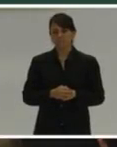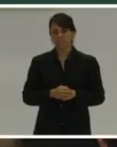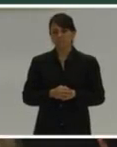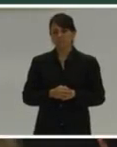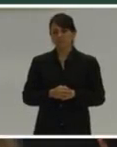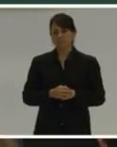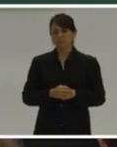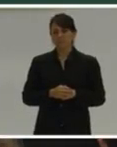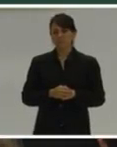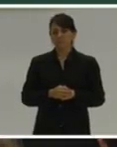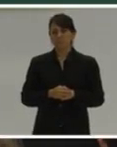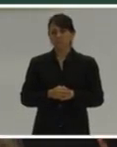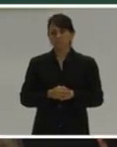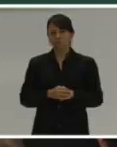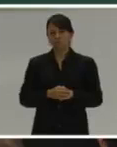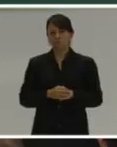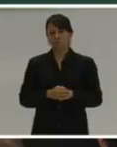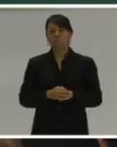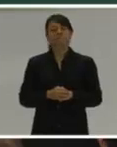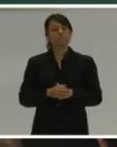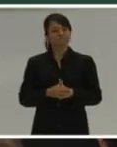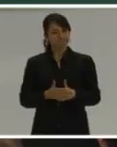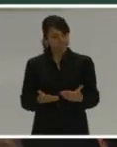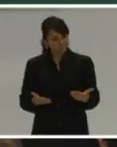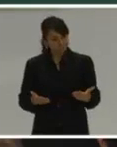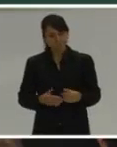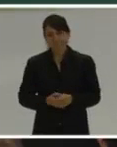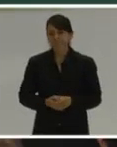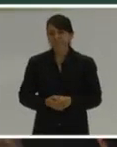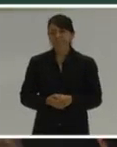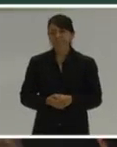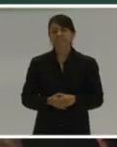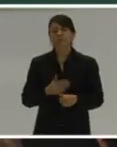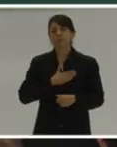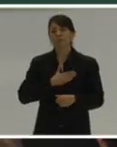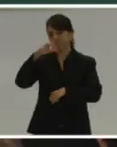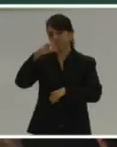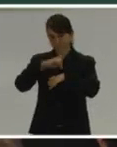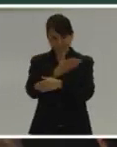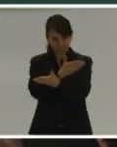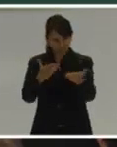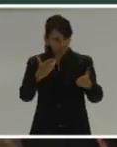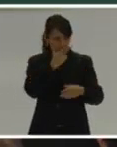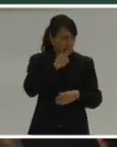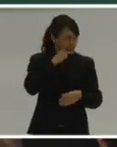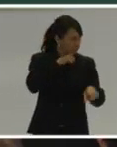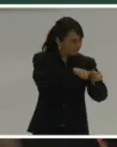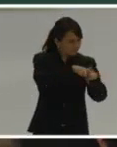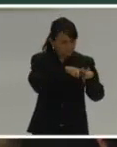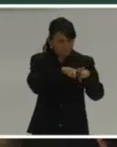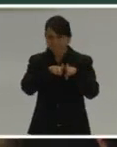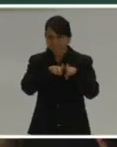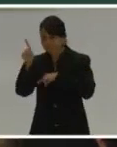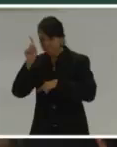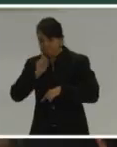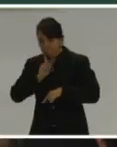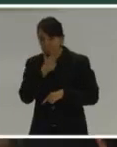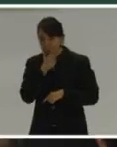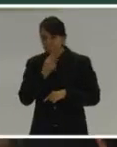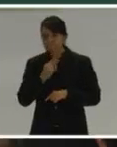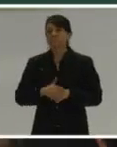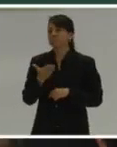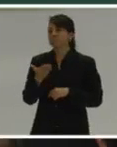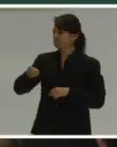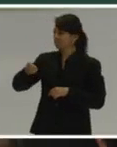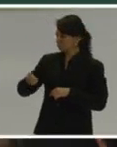halaitawi. Muy buenos días, hermanos y hermanas. Asimismo, también saludar al